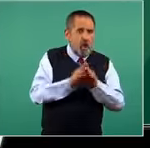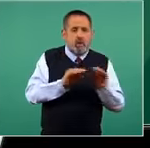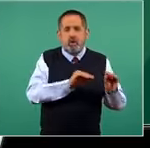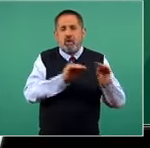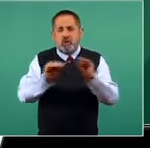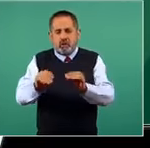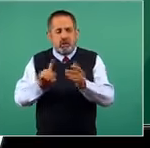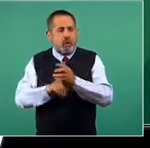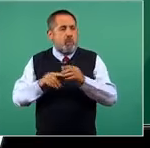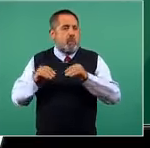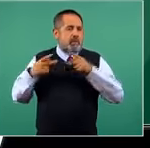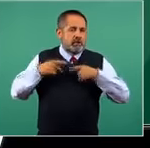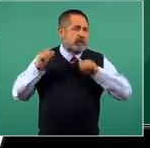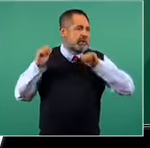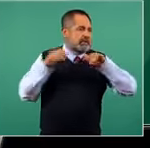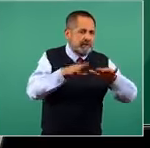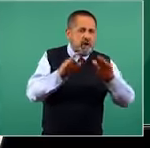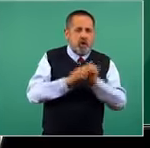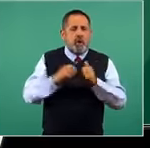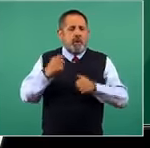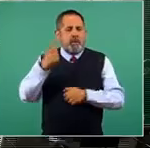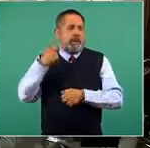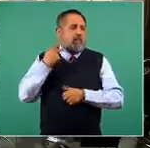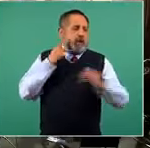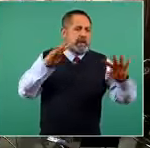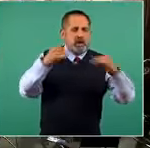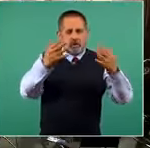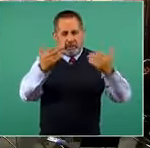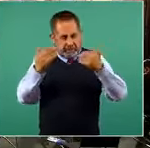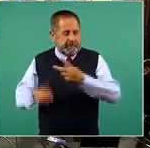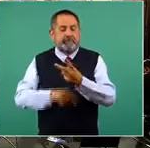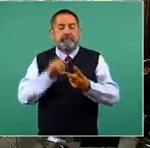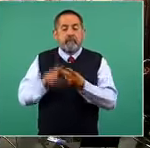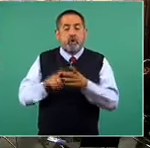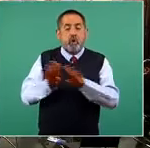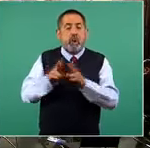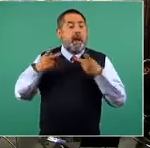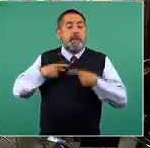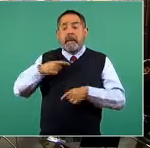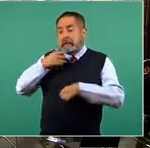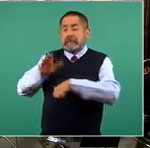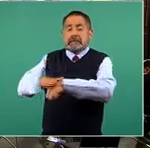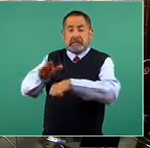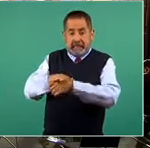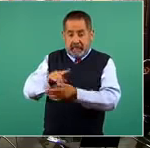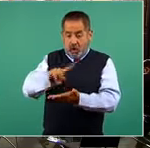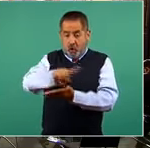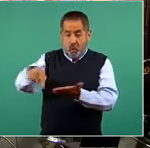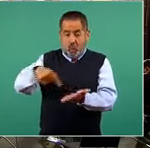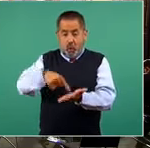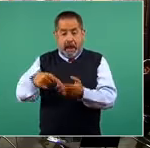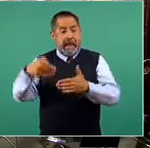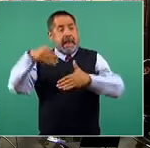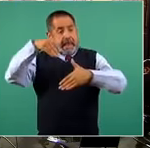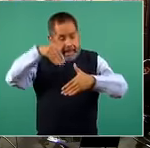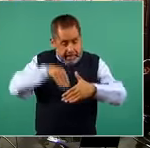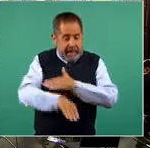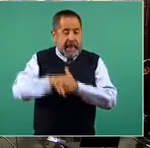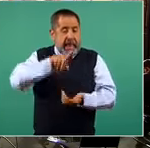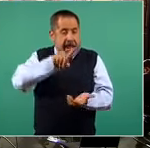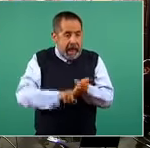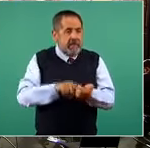fines políticos, electorales, también el comportamiento de la ciudadanía en el recinto electoral, cómo llegar a